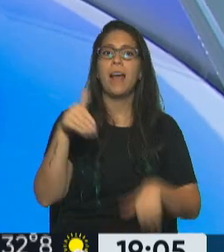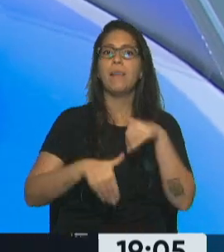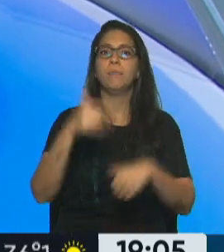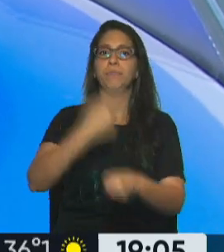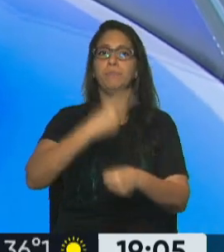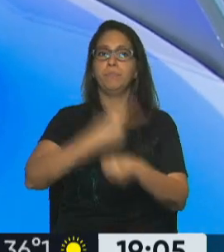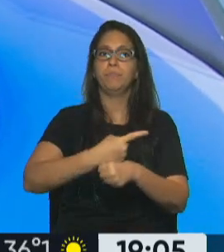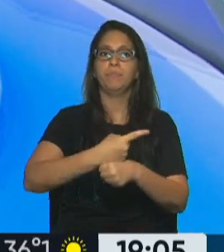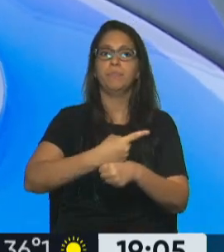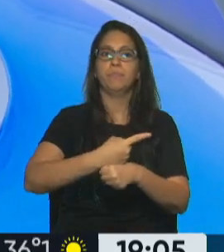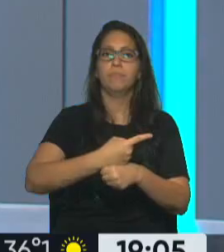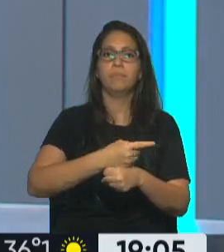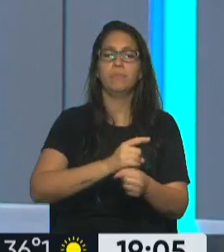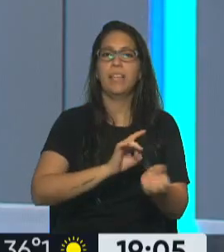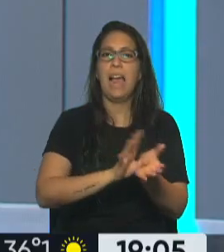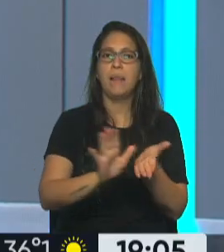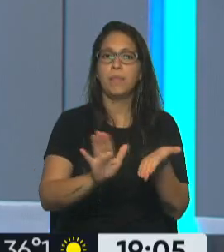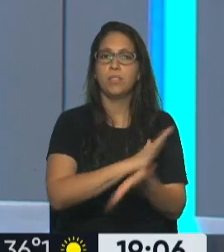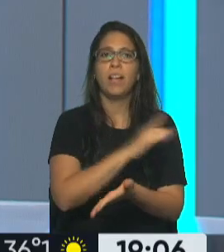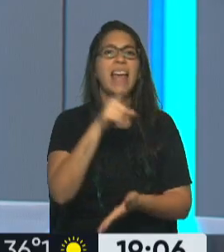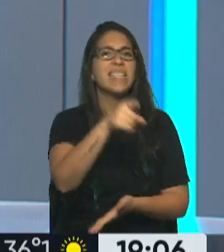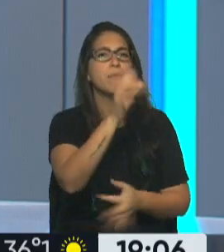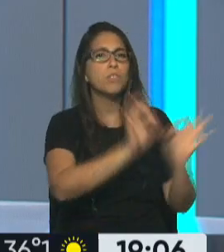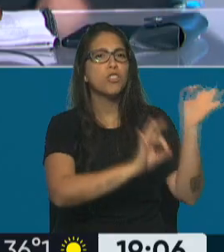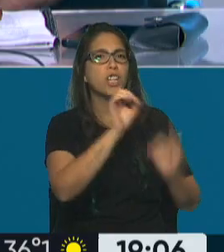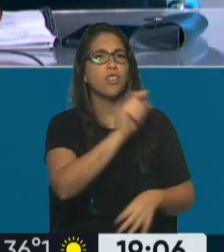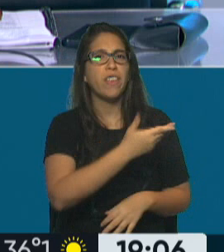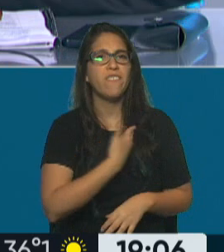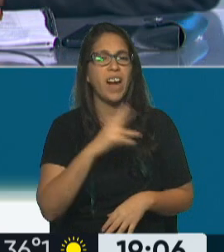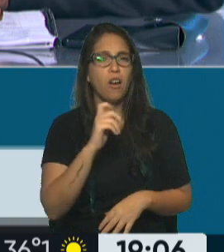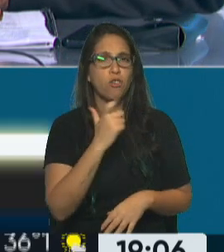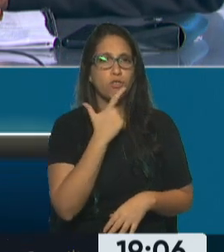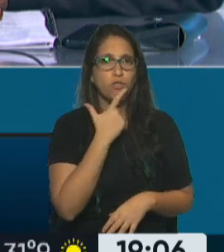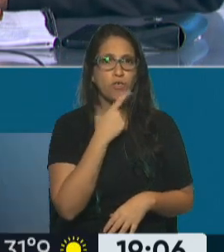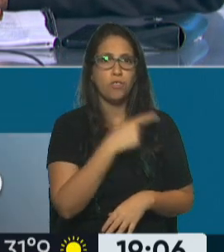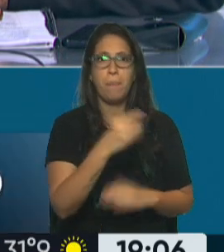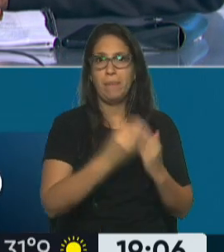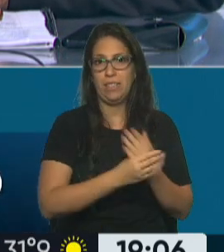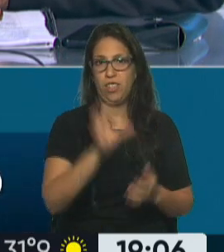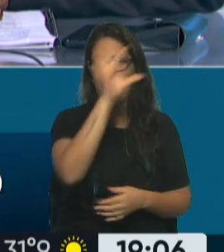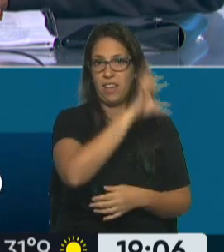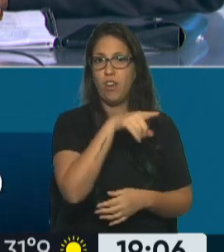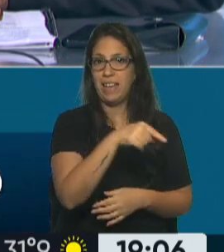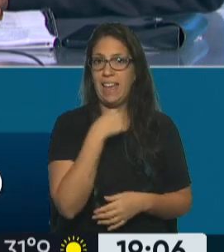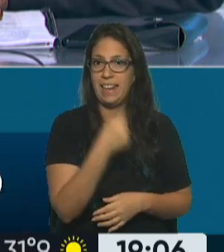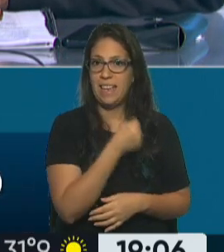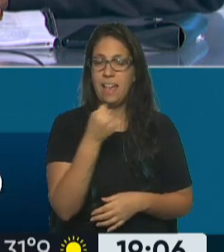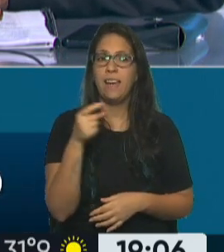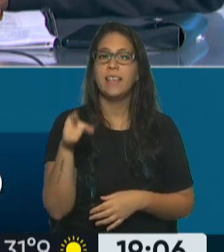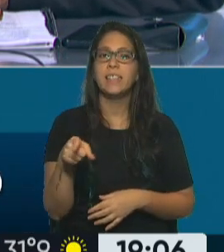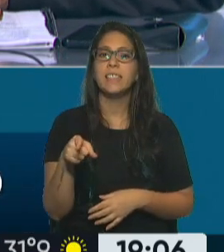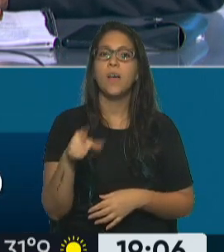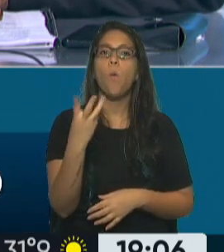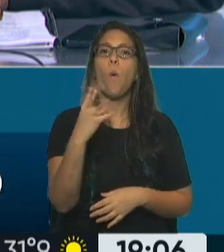las listas sban esto con ese era un proyecto de Franco Sí exactamente este hoy ministro del interior exacto y privatizará